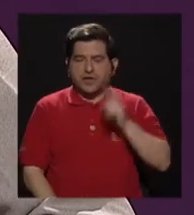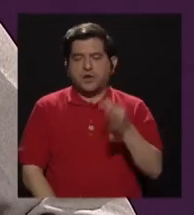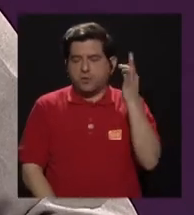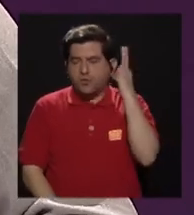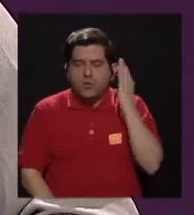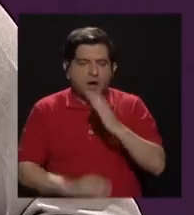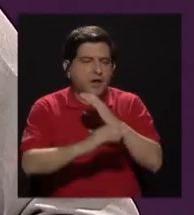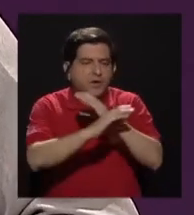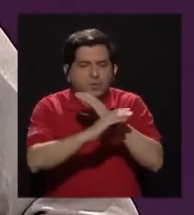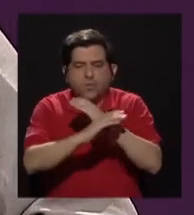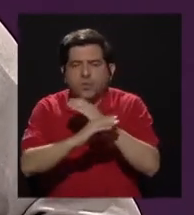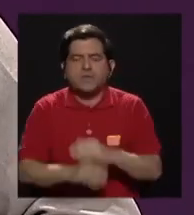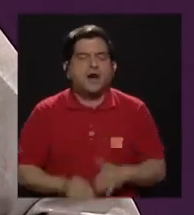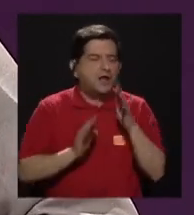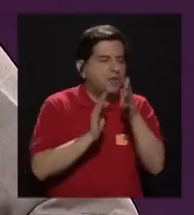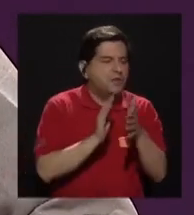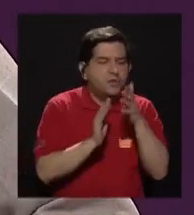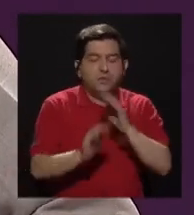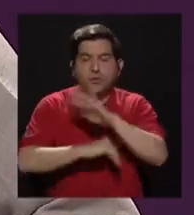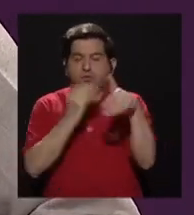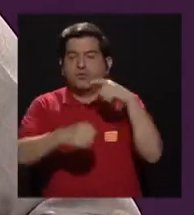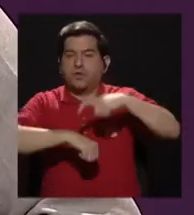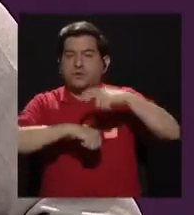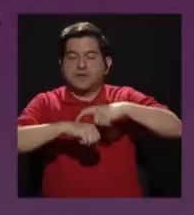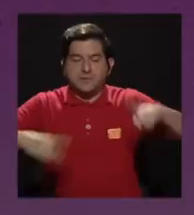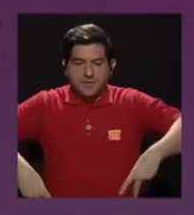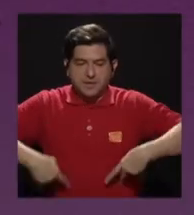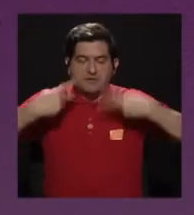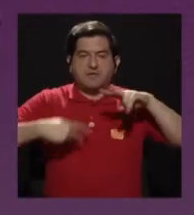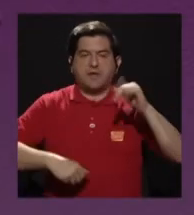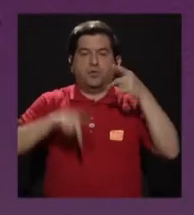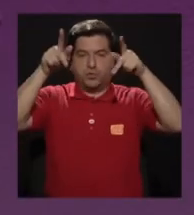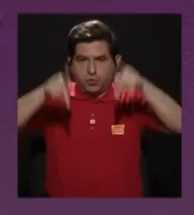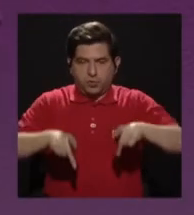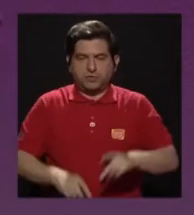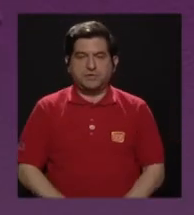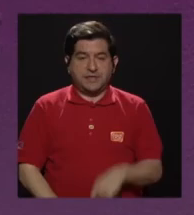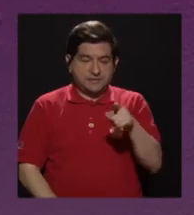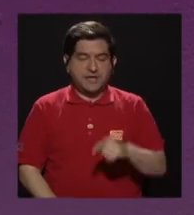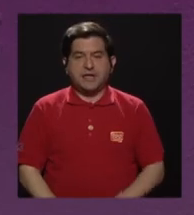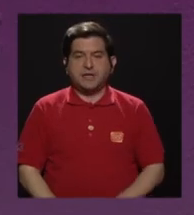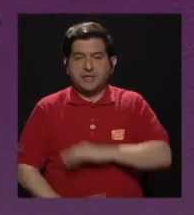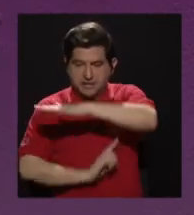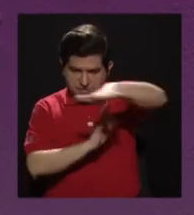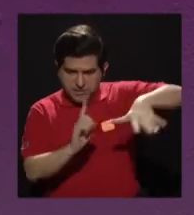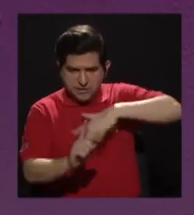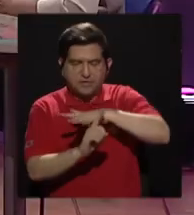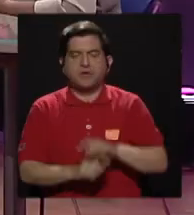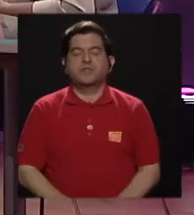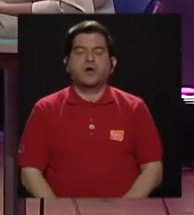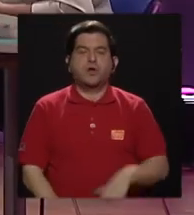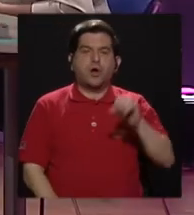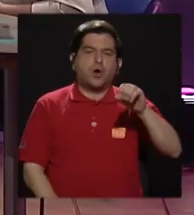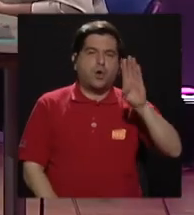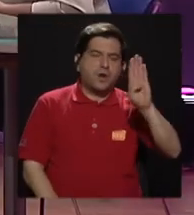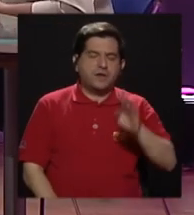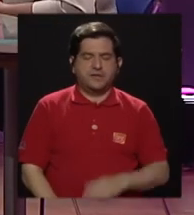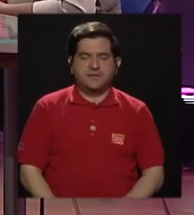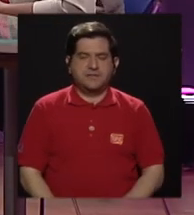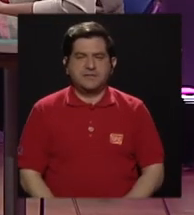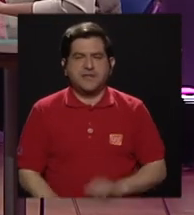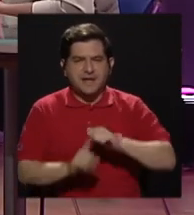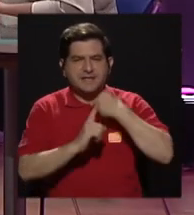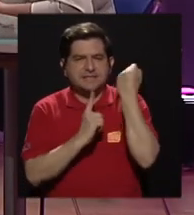cuidadora, de todas las etapas de la vida de las demás personas que nos rodean. Olinda, empleo y condiciones